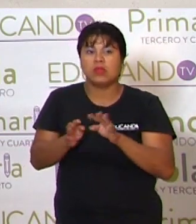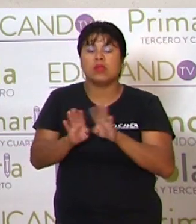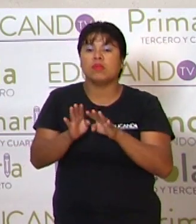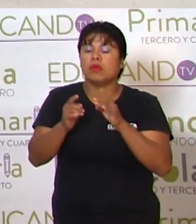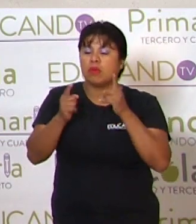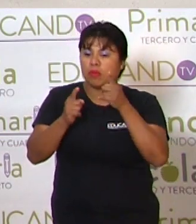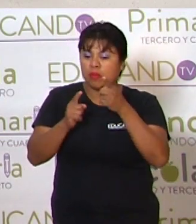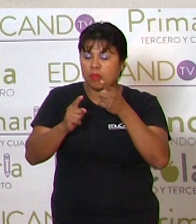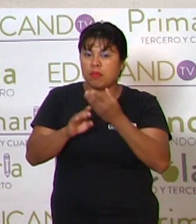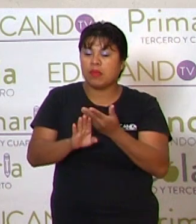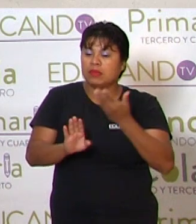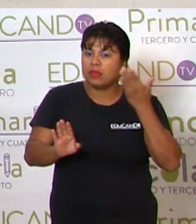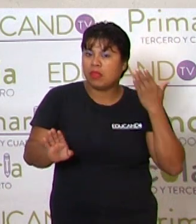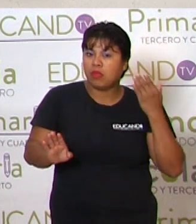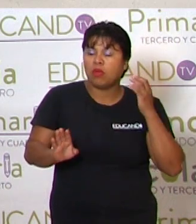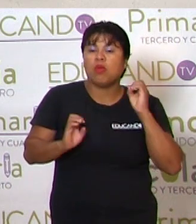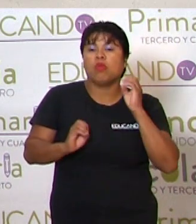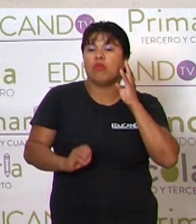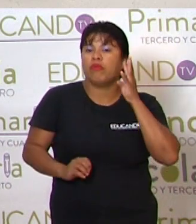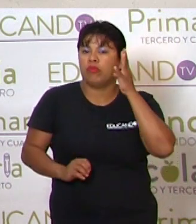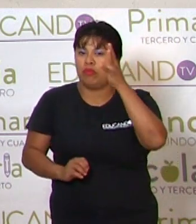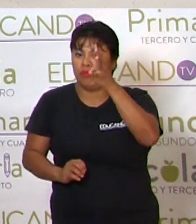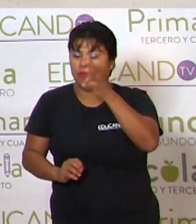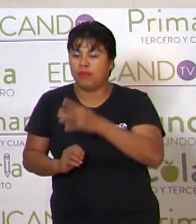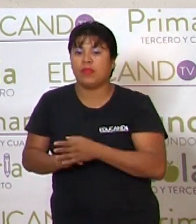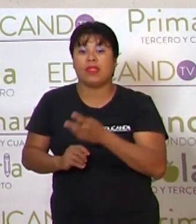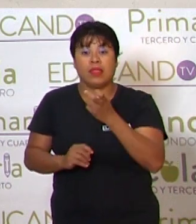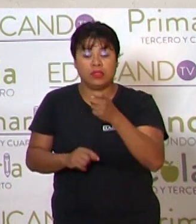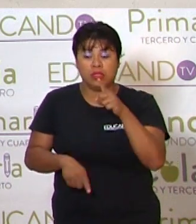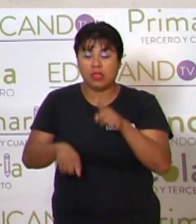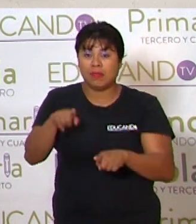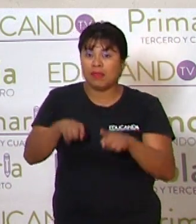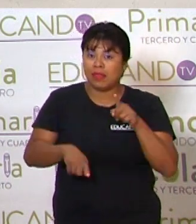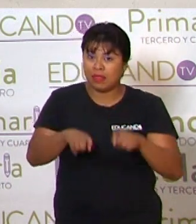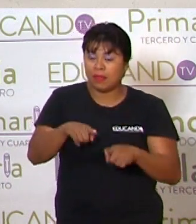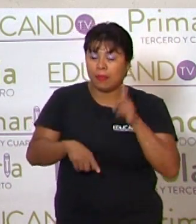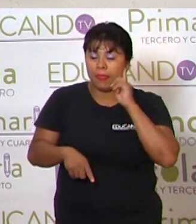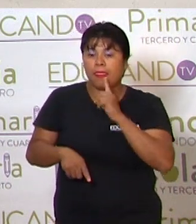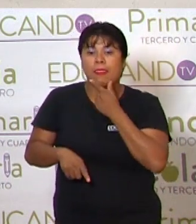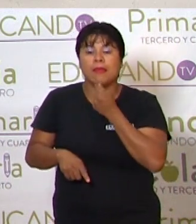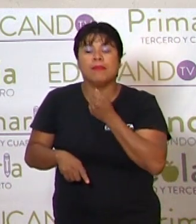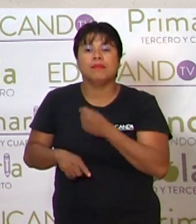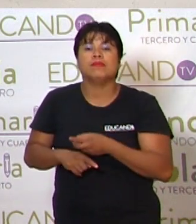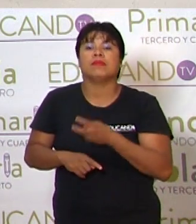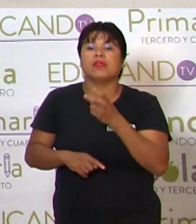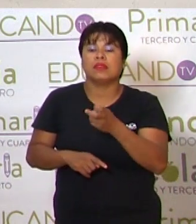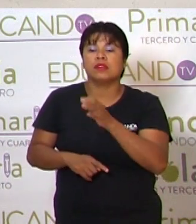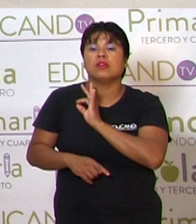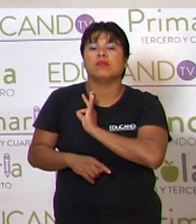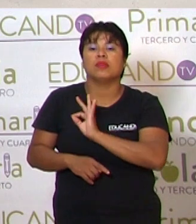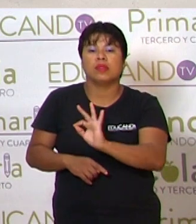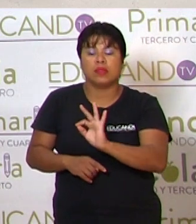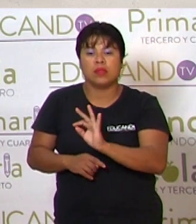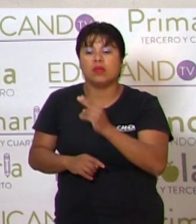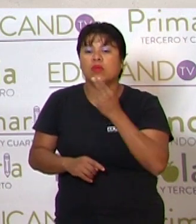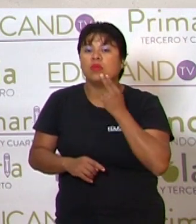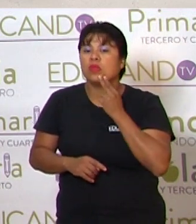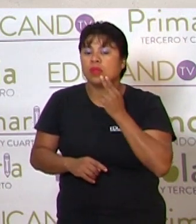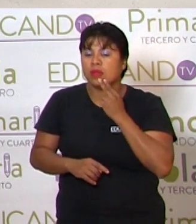de un presente, de un pasado o de un futuro. Que va a depender ahí, niño o niña, el hecho de